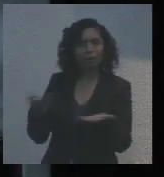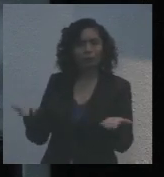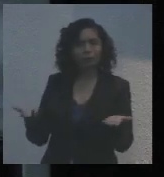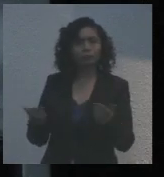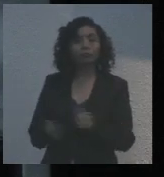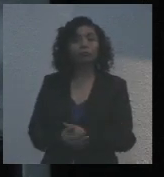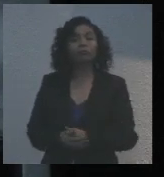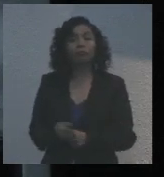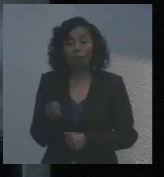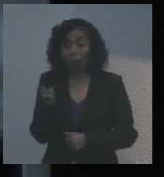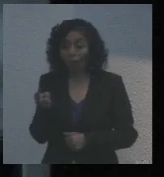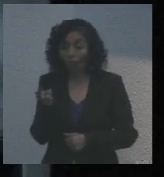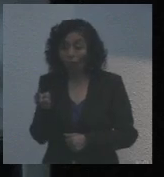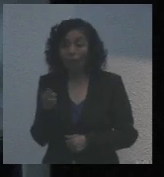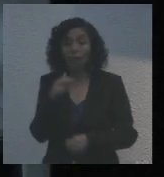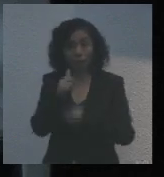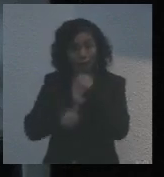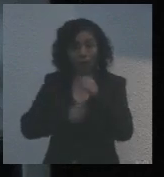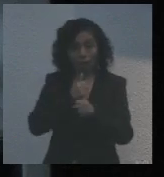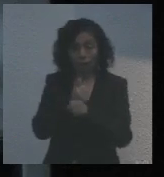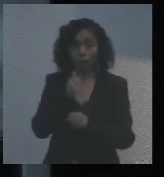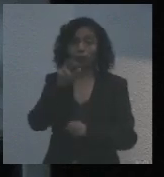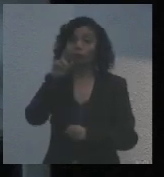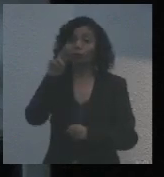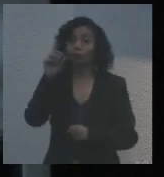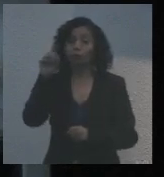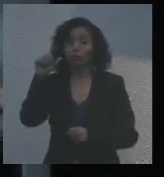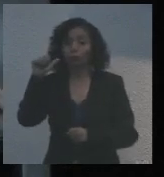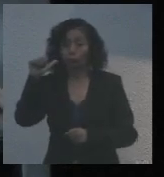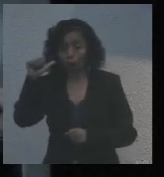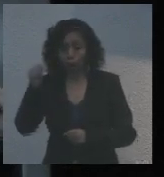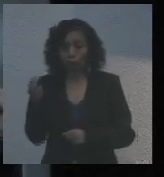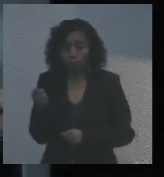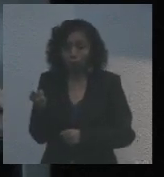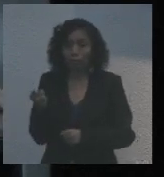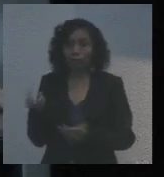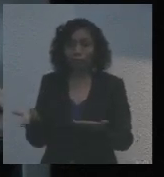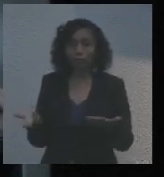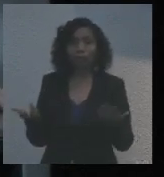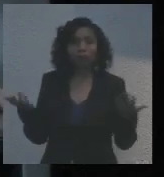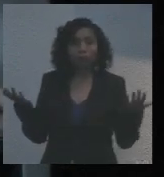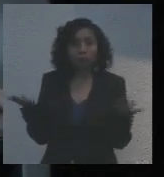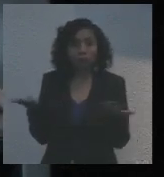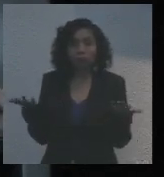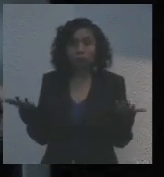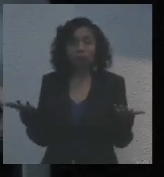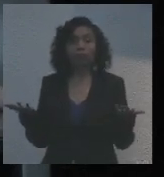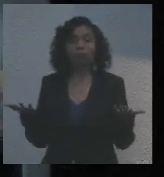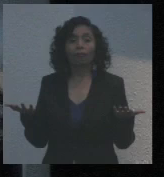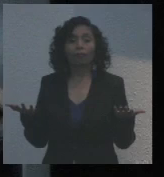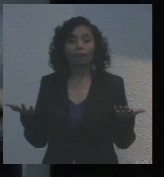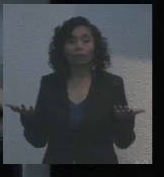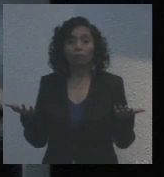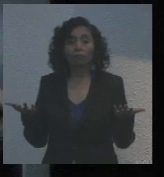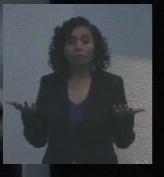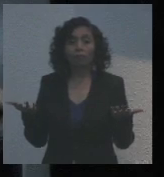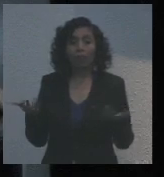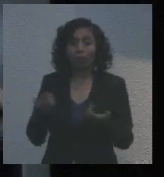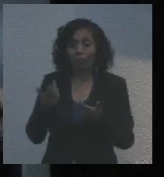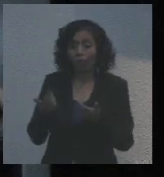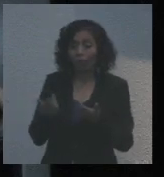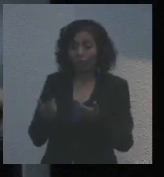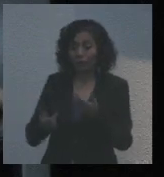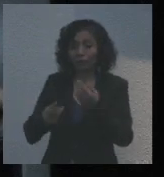honra este mismo año Rosa María quim shikun se ha hecho acreedora de la